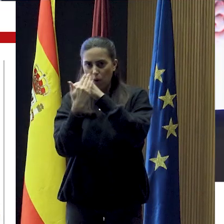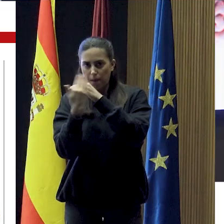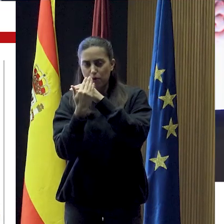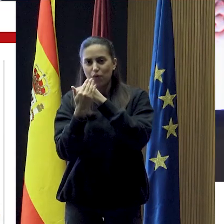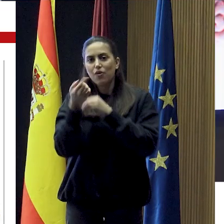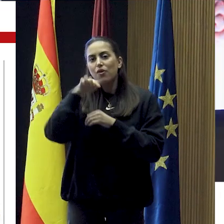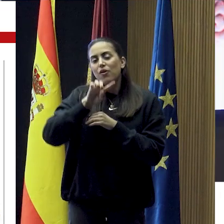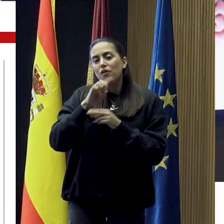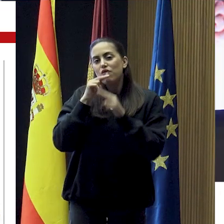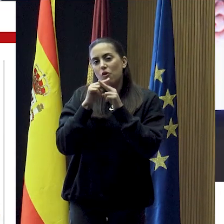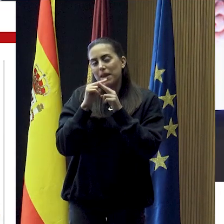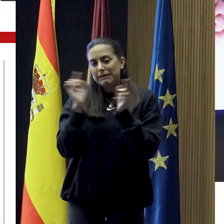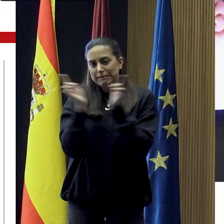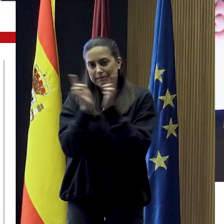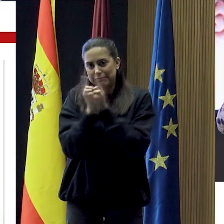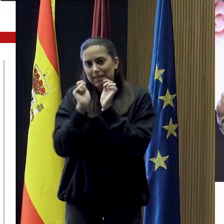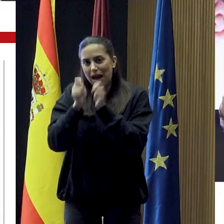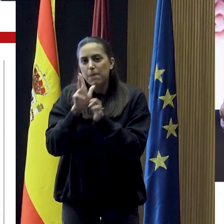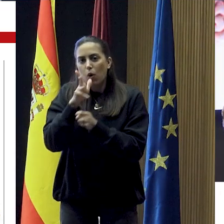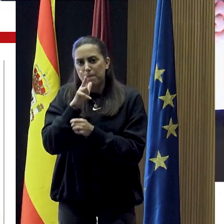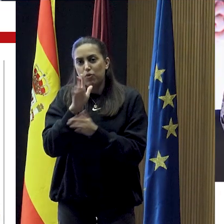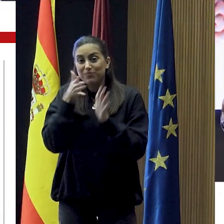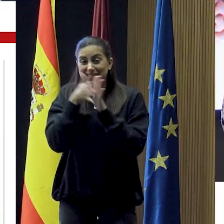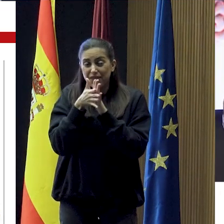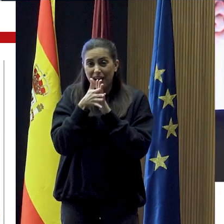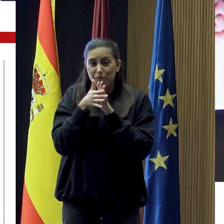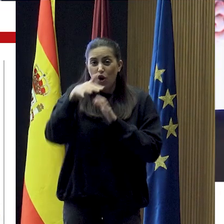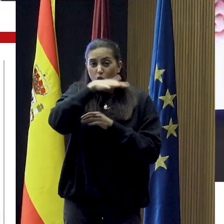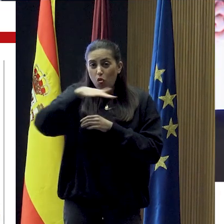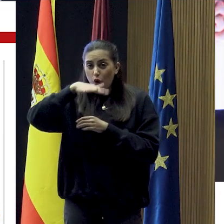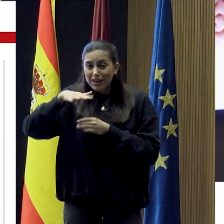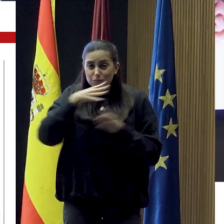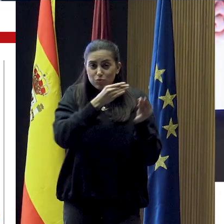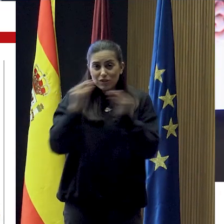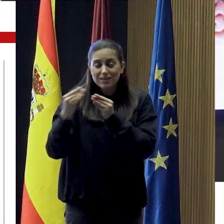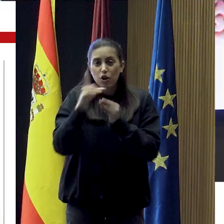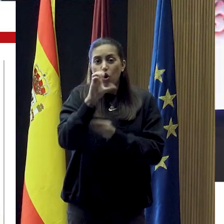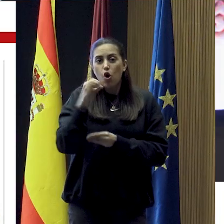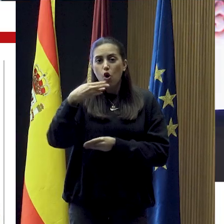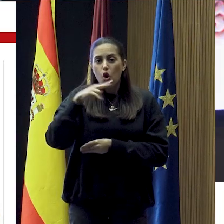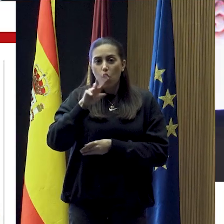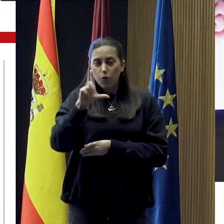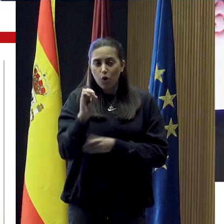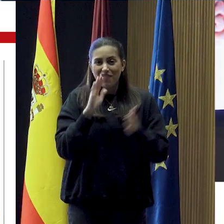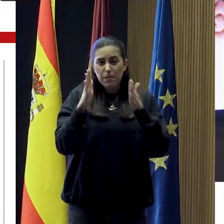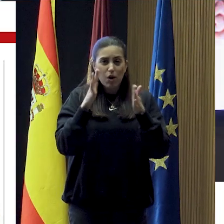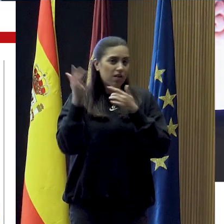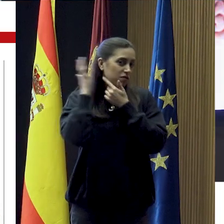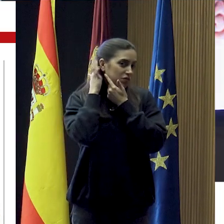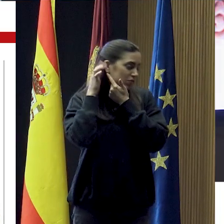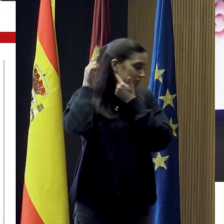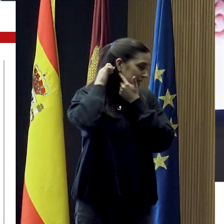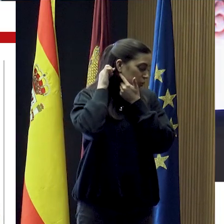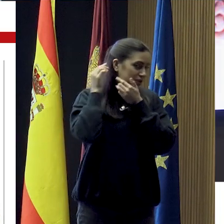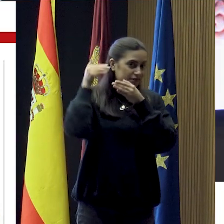a hipocampo, cuando en realidad son muchas partes dentro del lóbulo temporal, que es la región que está por detrás de las orejas, dentro